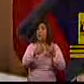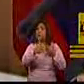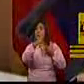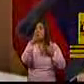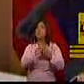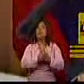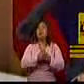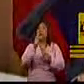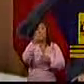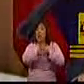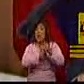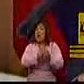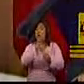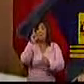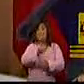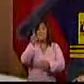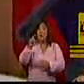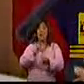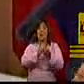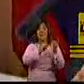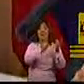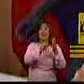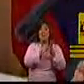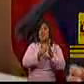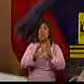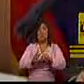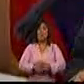Cada 10 años los ciudadanos renovamos